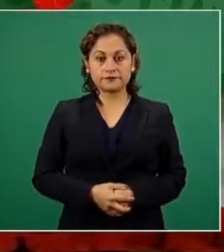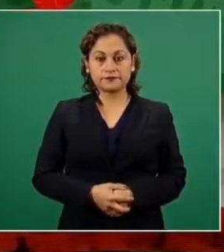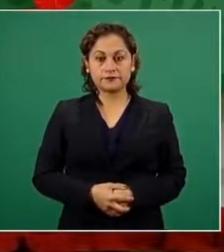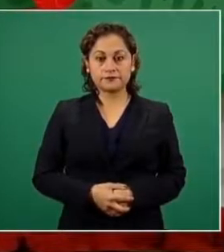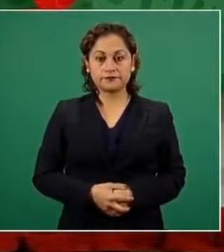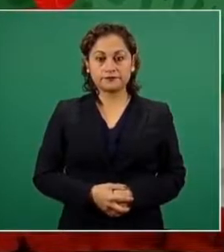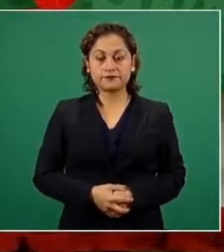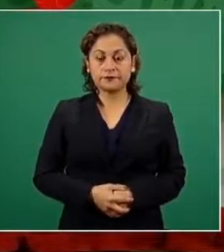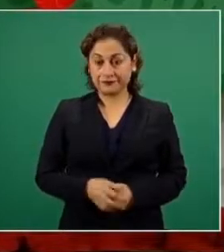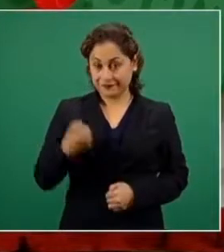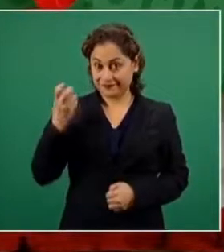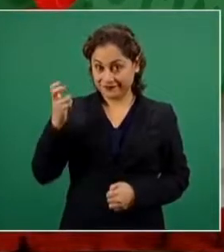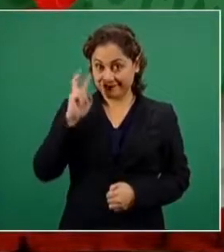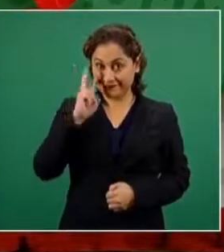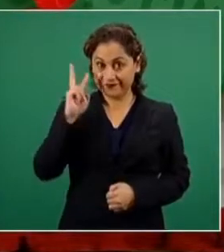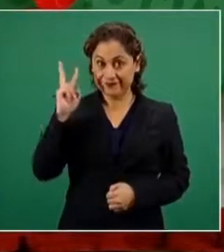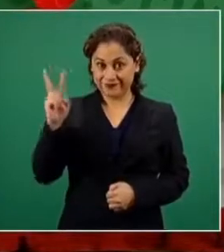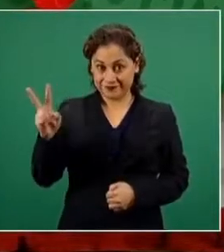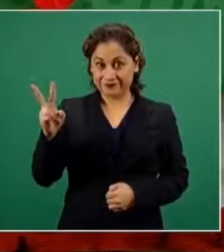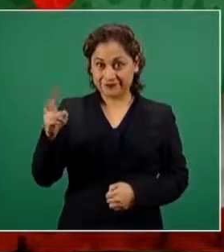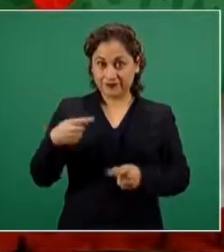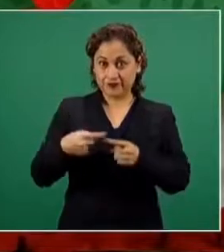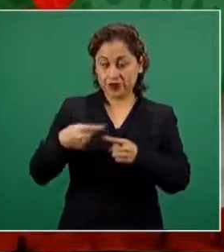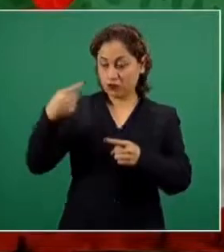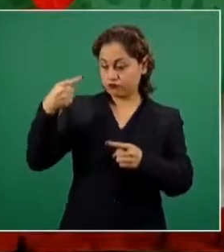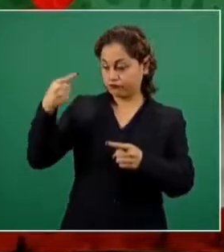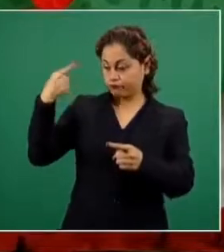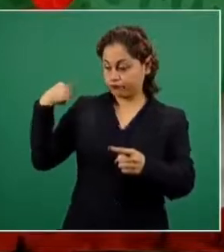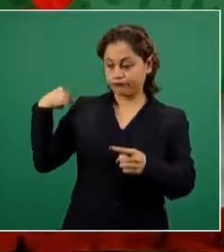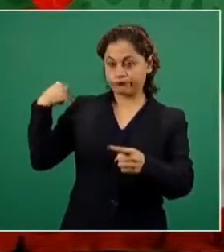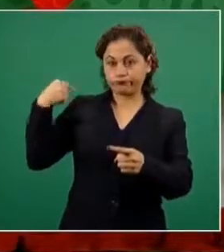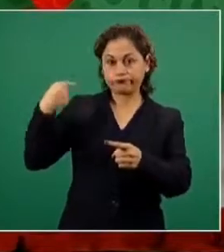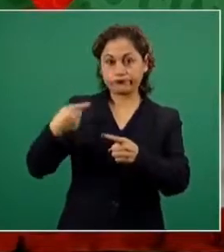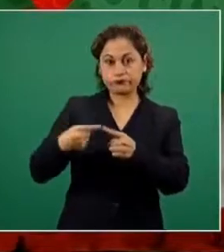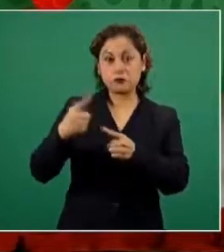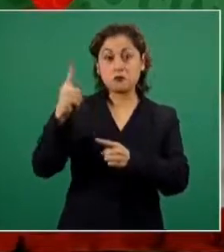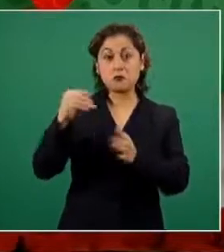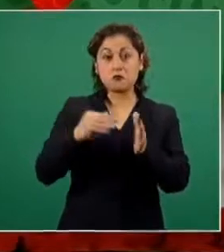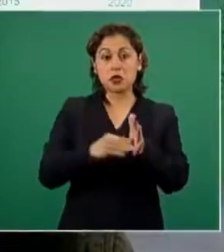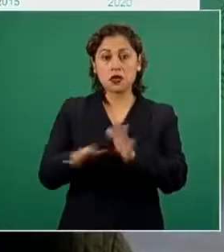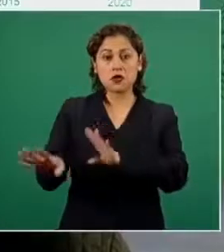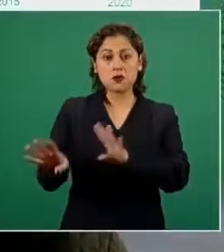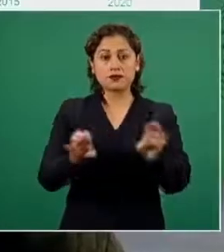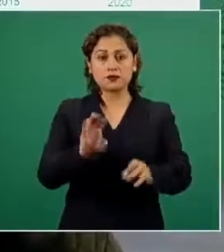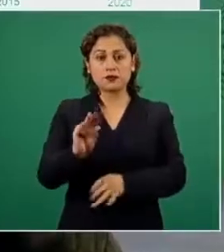por eso estamos hablando del histórico. Este es en el 1995,